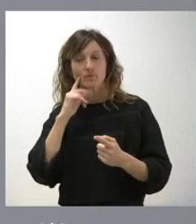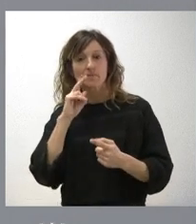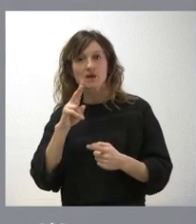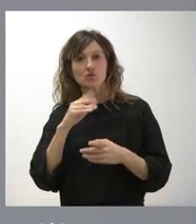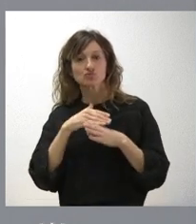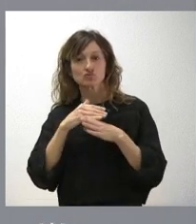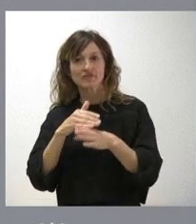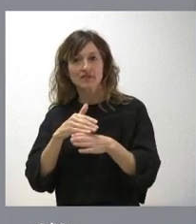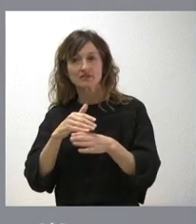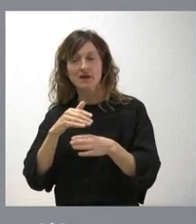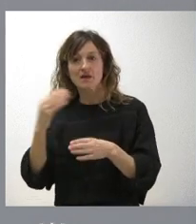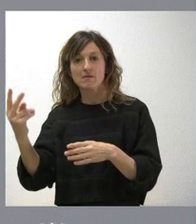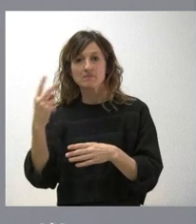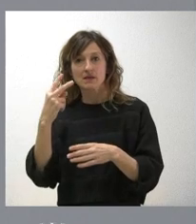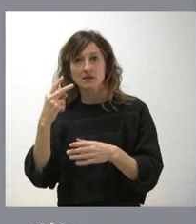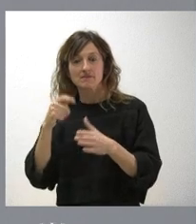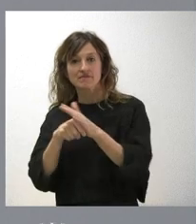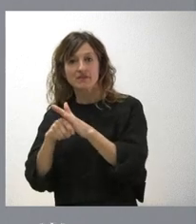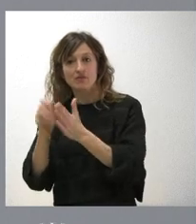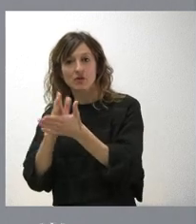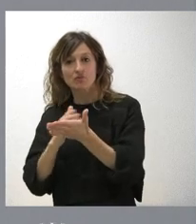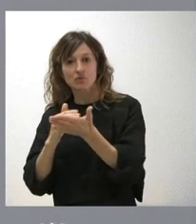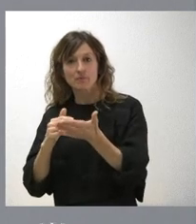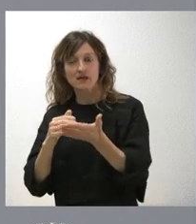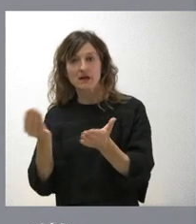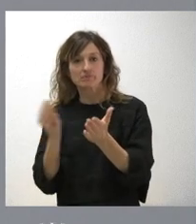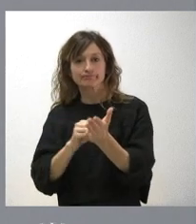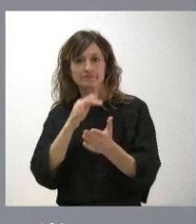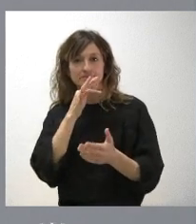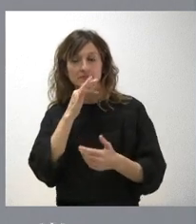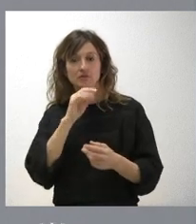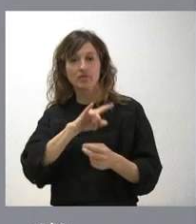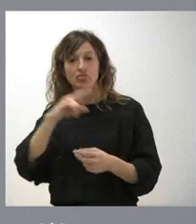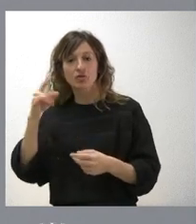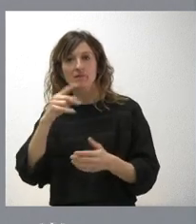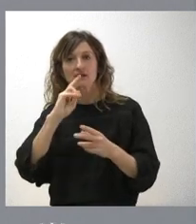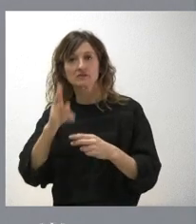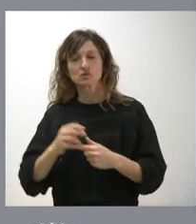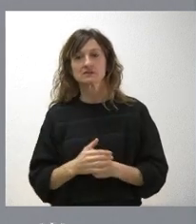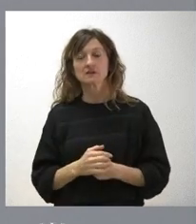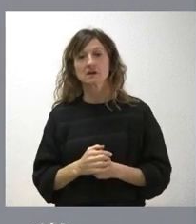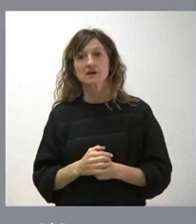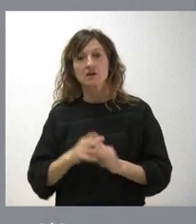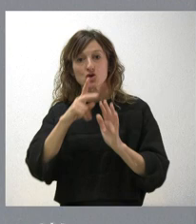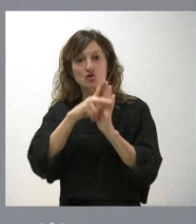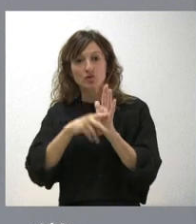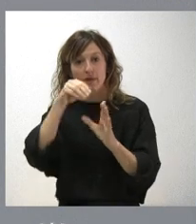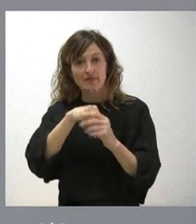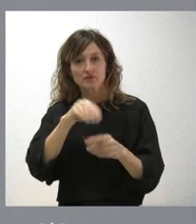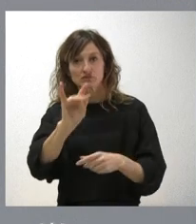en el sistema de financiación autonómica por tanto a esa doble respuesta creeremos que sea centro de la norma de la norma